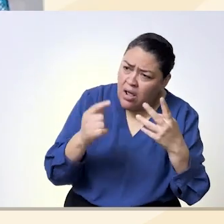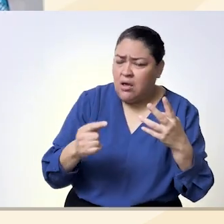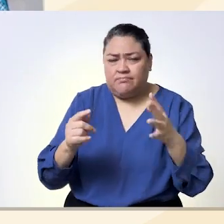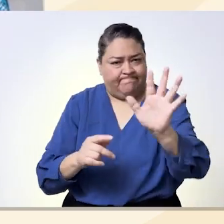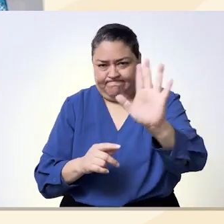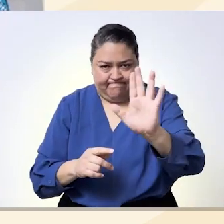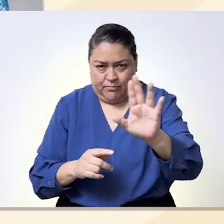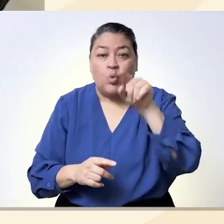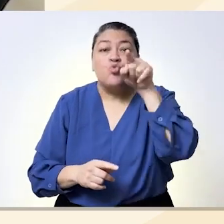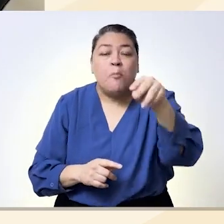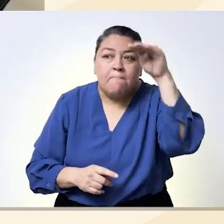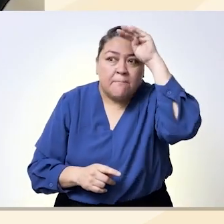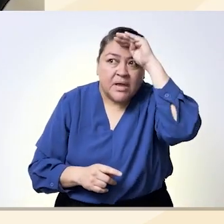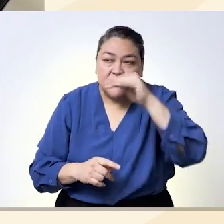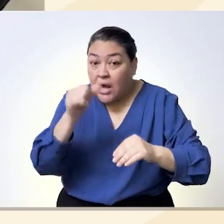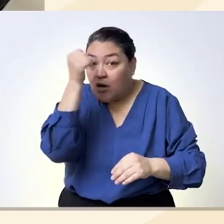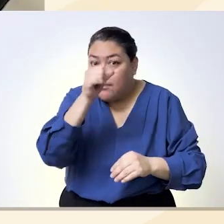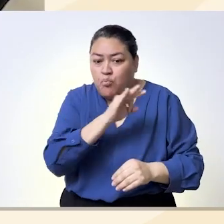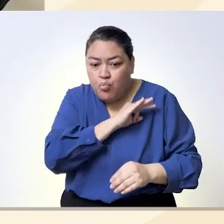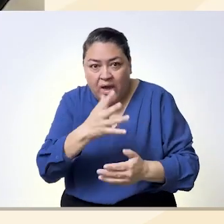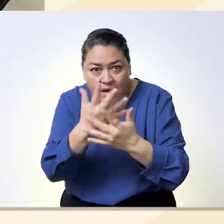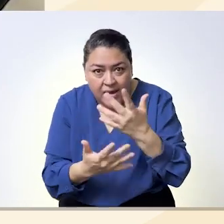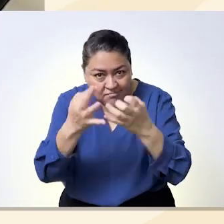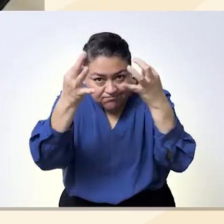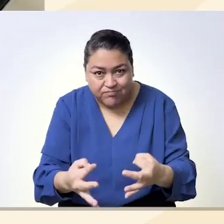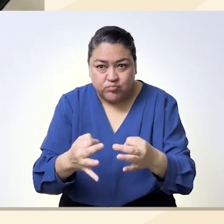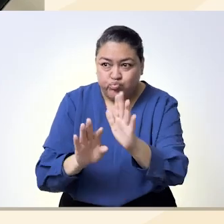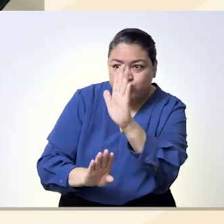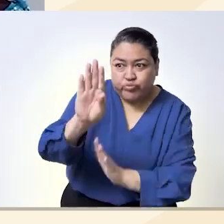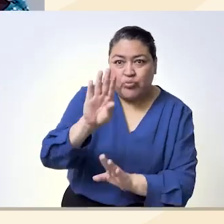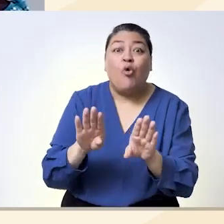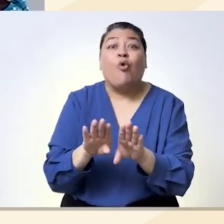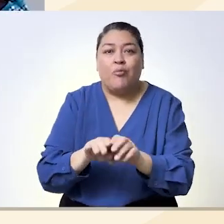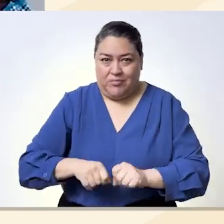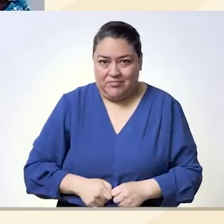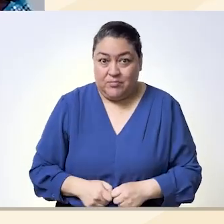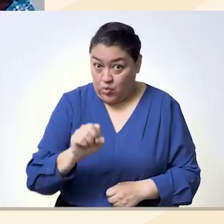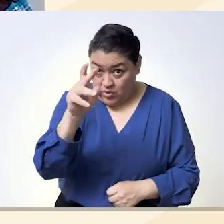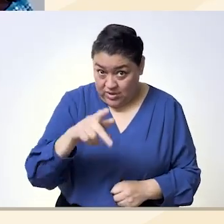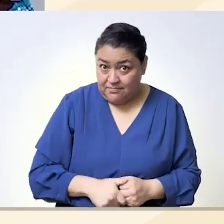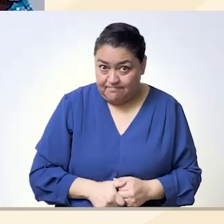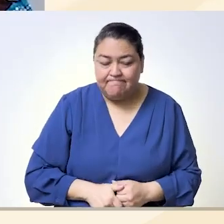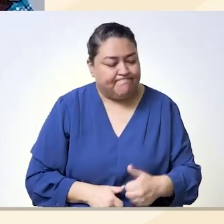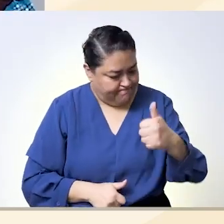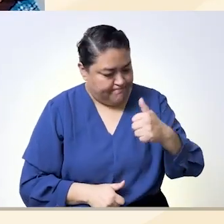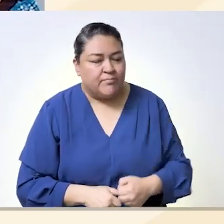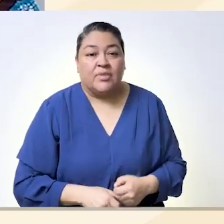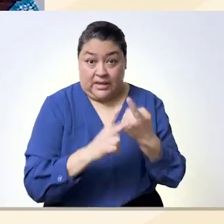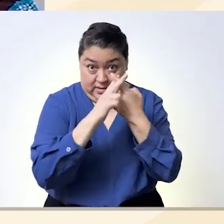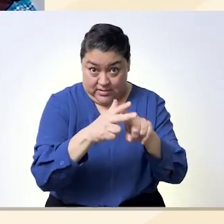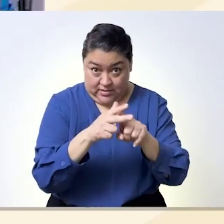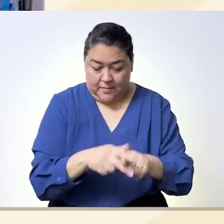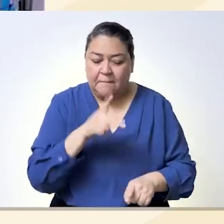según la triada de no sé quién, no. Vamos a hablar de potencialidades, vamos a hablar por qué esa identidad implica una revolución en la sociedad. ¿Les